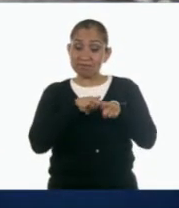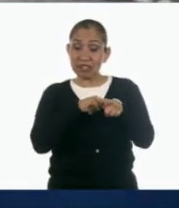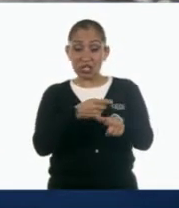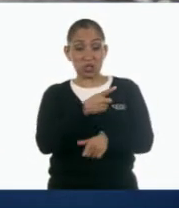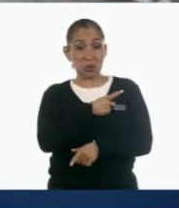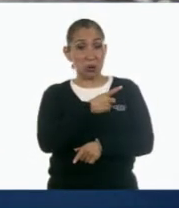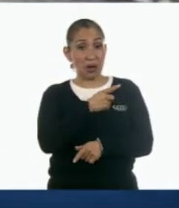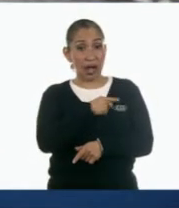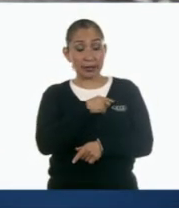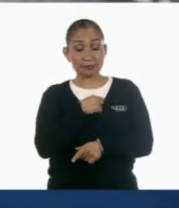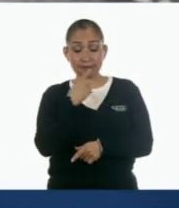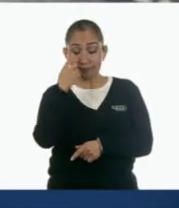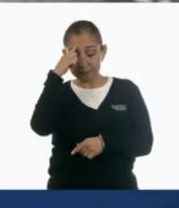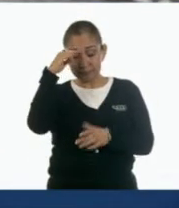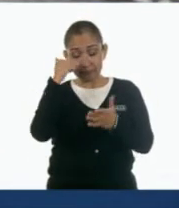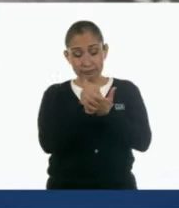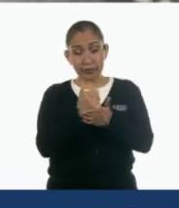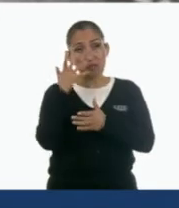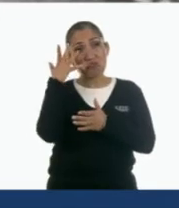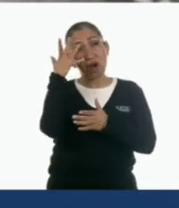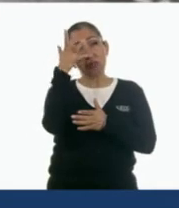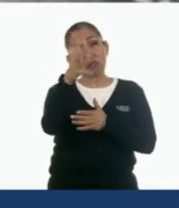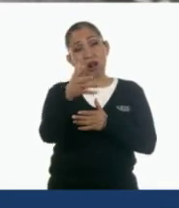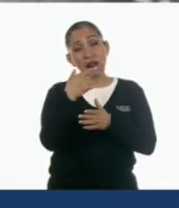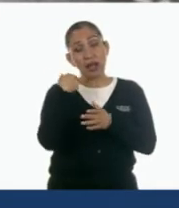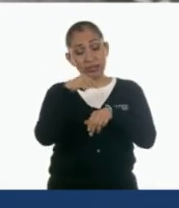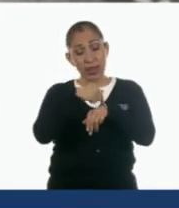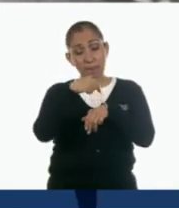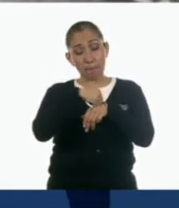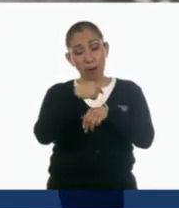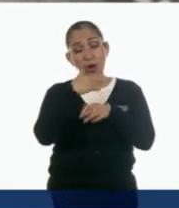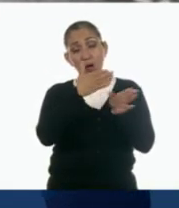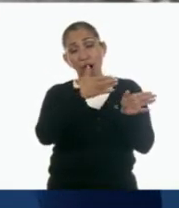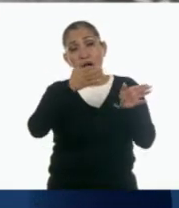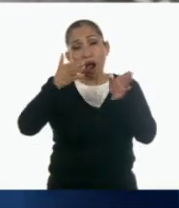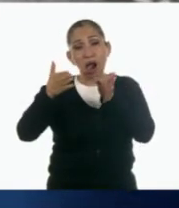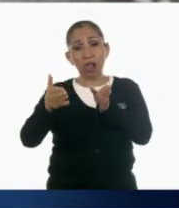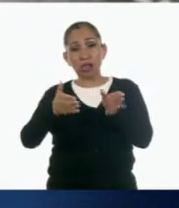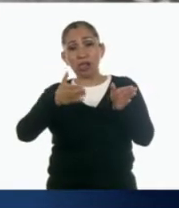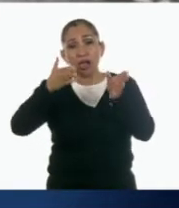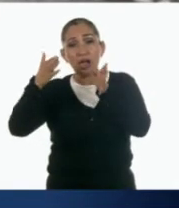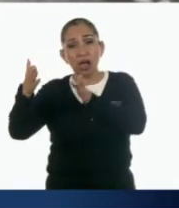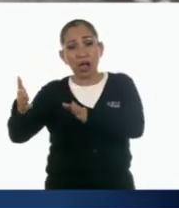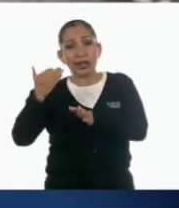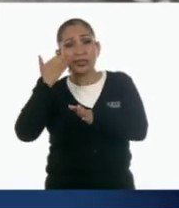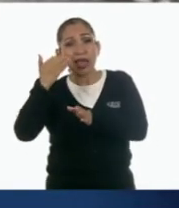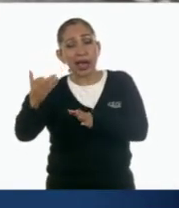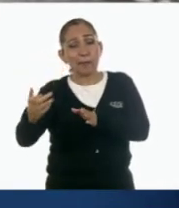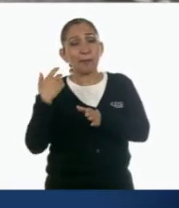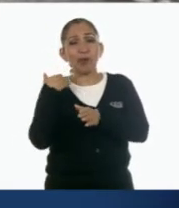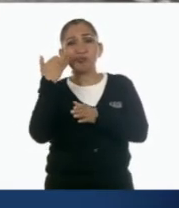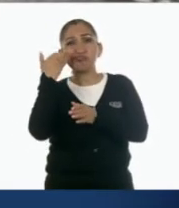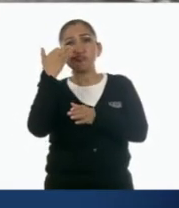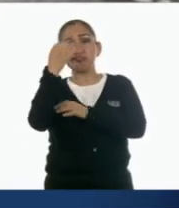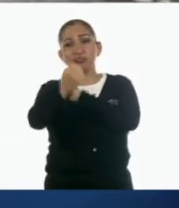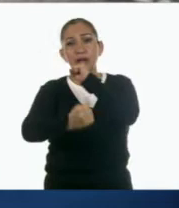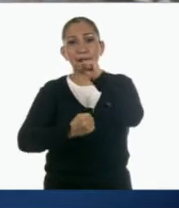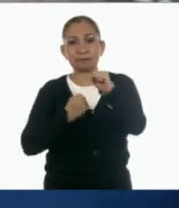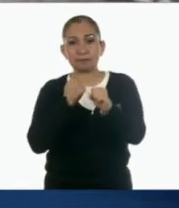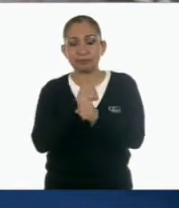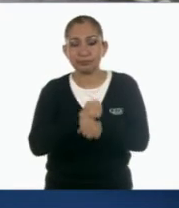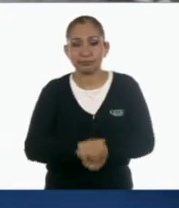sola, marcada por un destino cuyos plazos se fueron prorrogando de tiempo en tiempo durante muchos